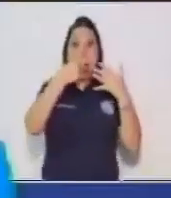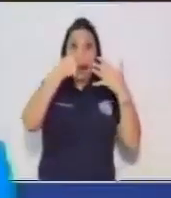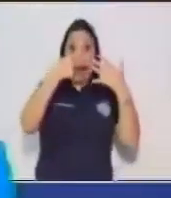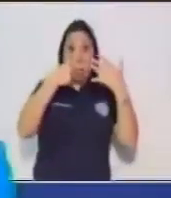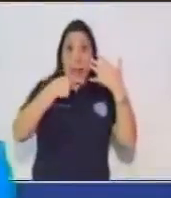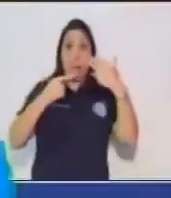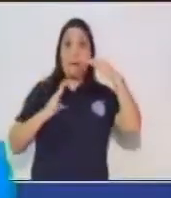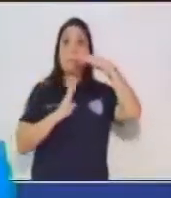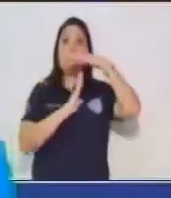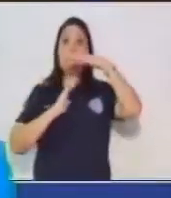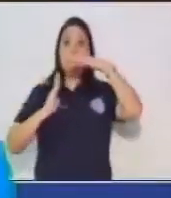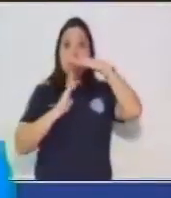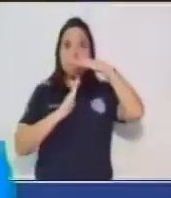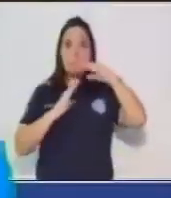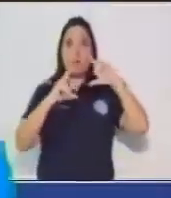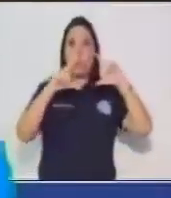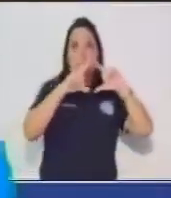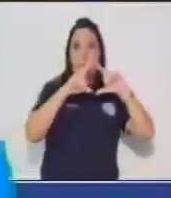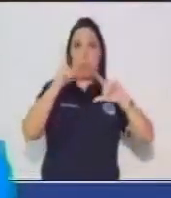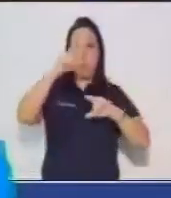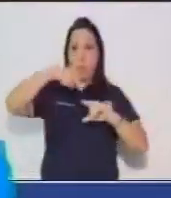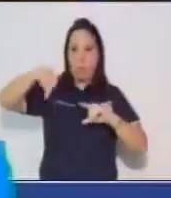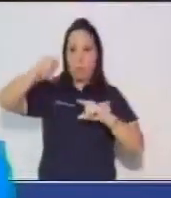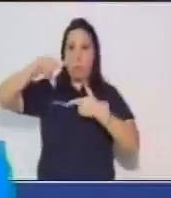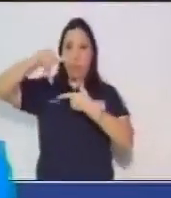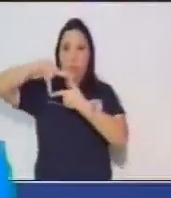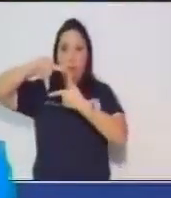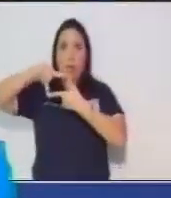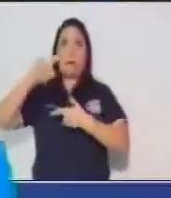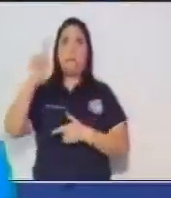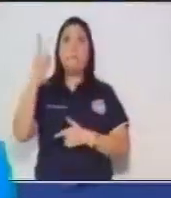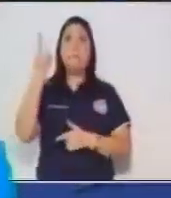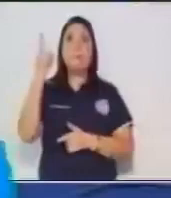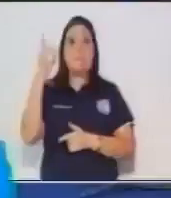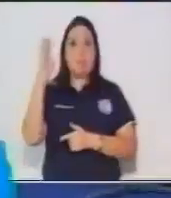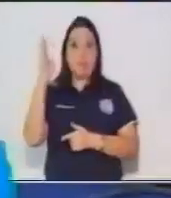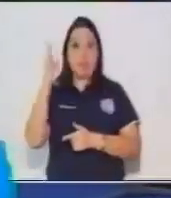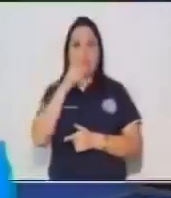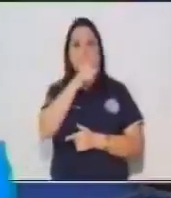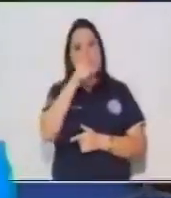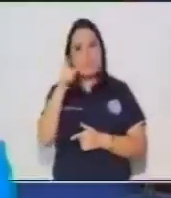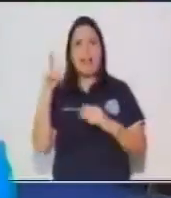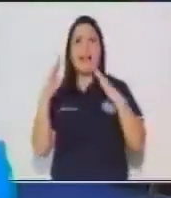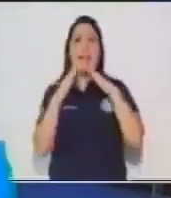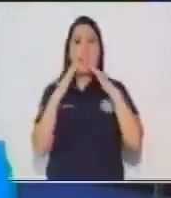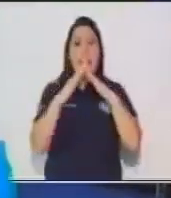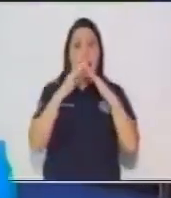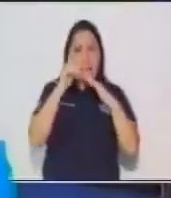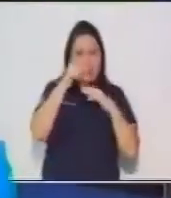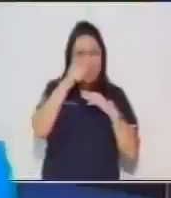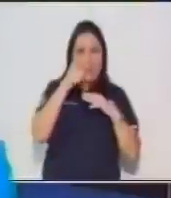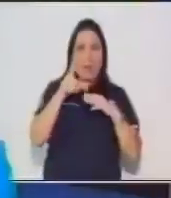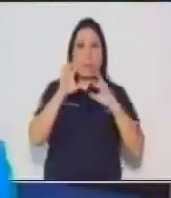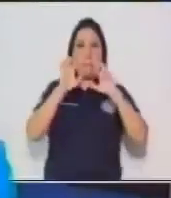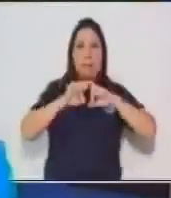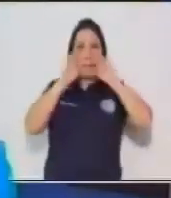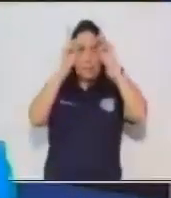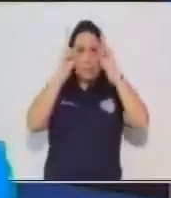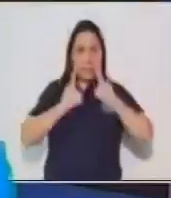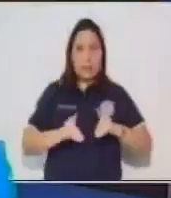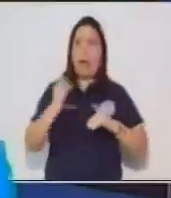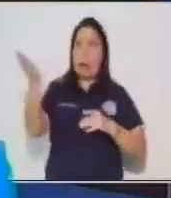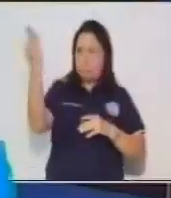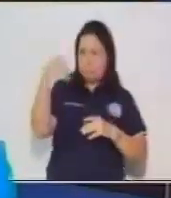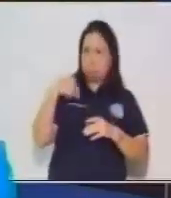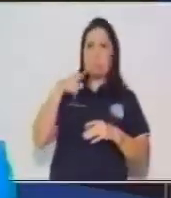básicos de geometría del área de matemática para primer grado básico. Si en casa hay alguna persona con discapacidad, este